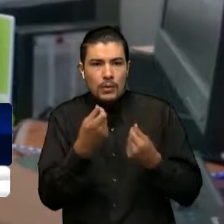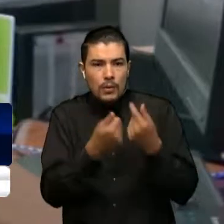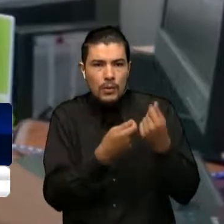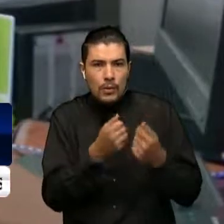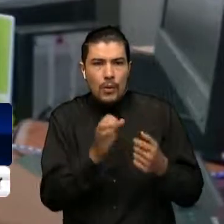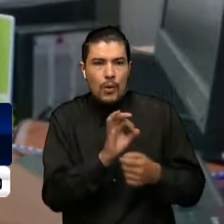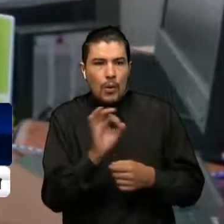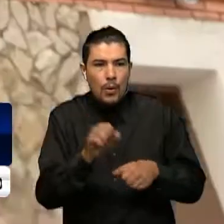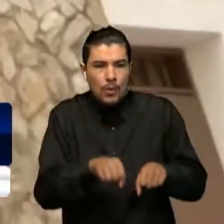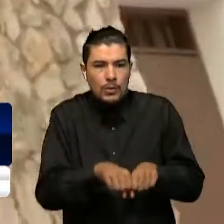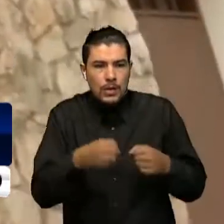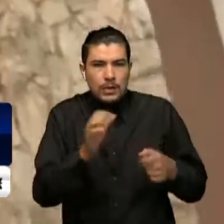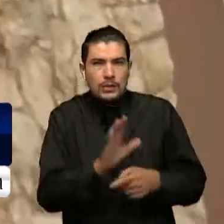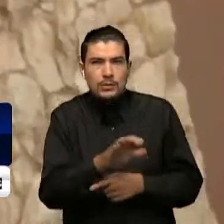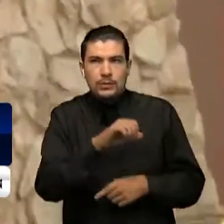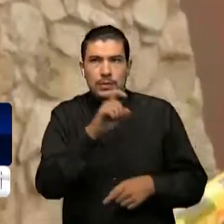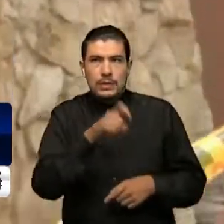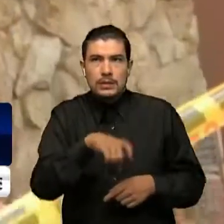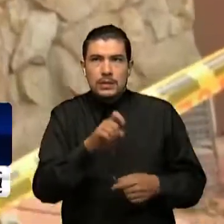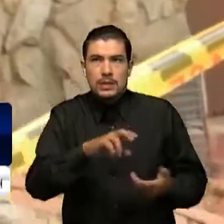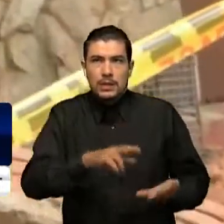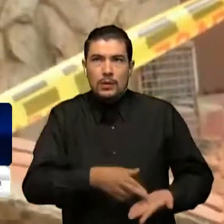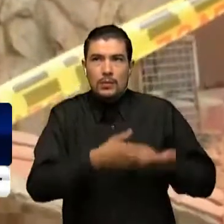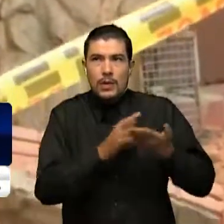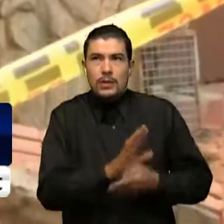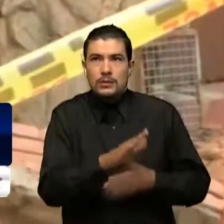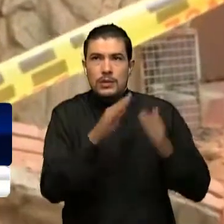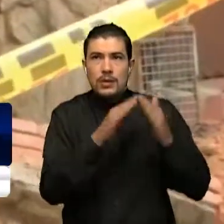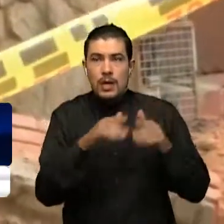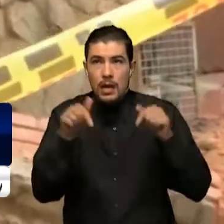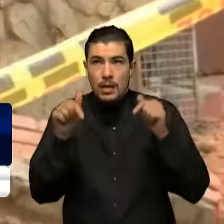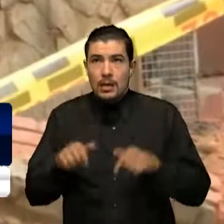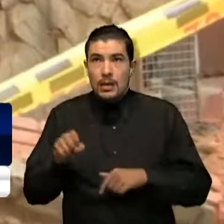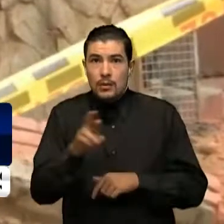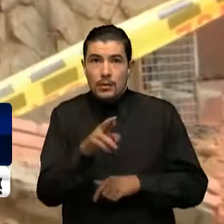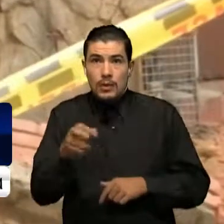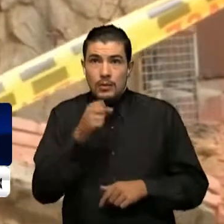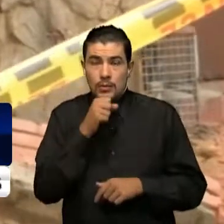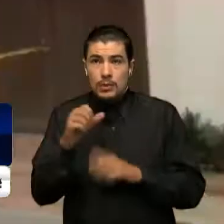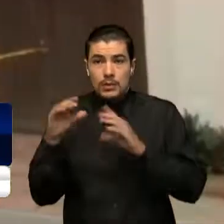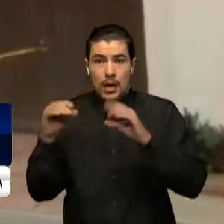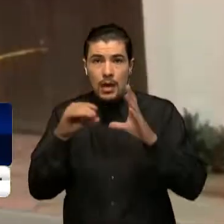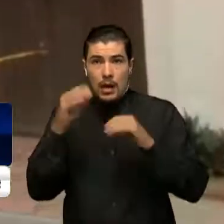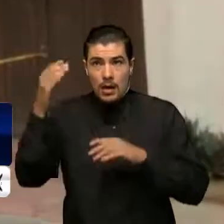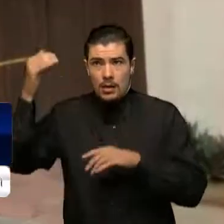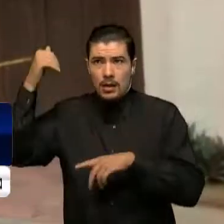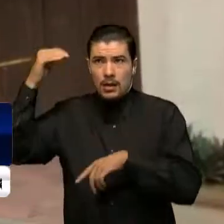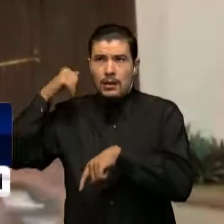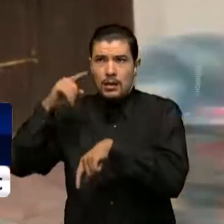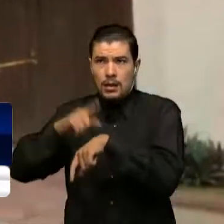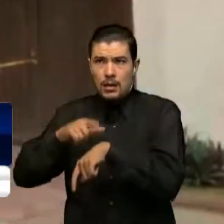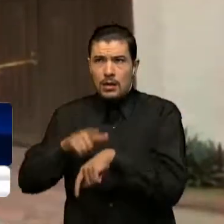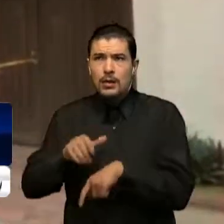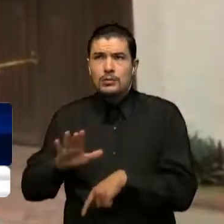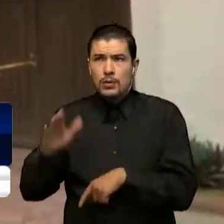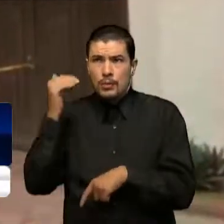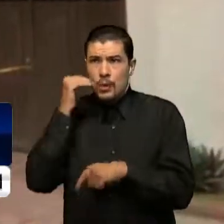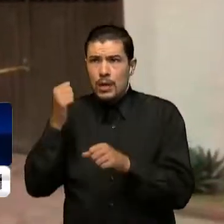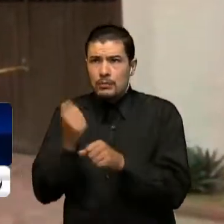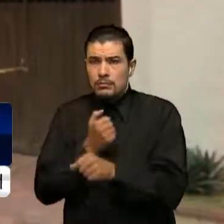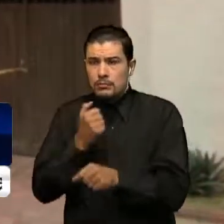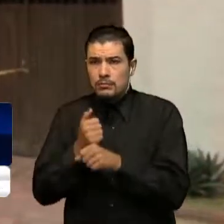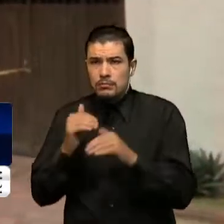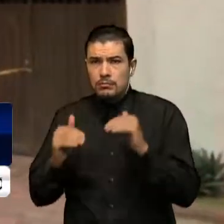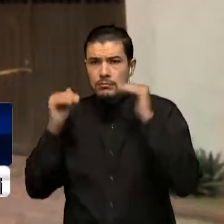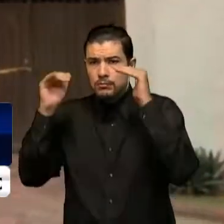daños que tienen estas reparaciones en corrientes noticias conversó con marcela ogliastri quien en esa época se desempeñaba como superintendente